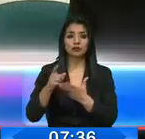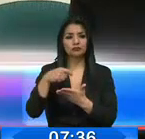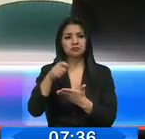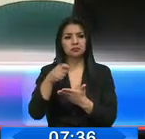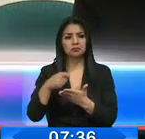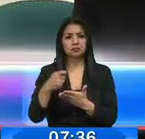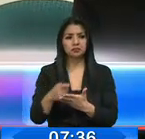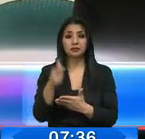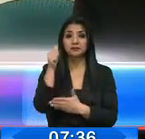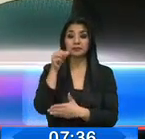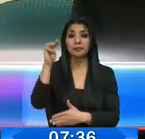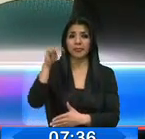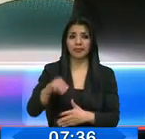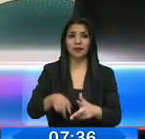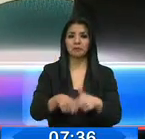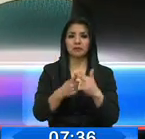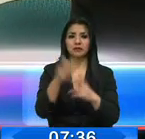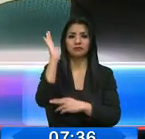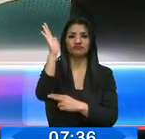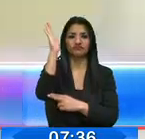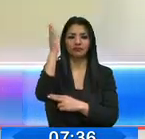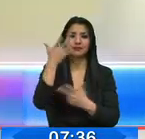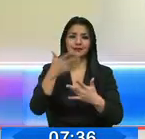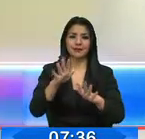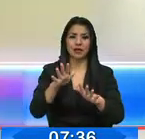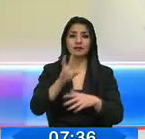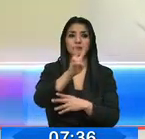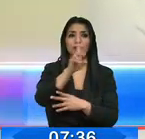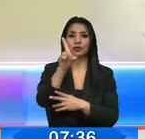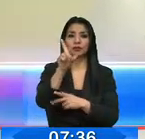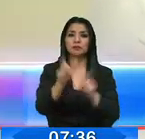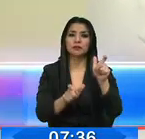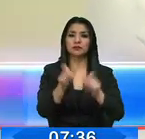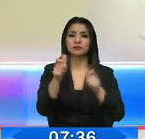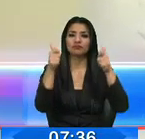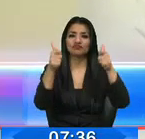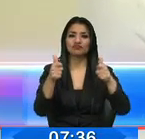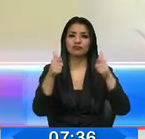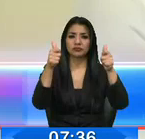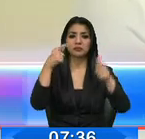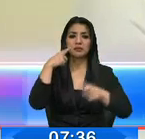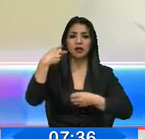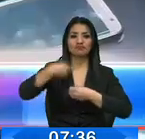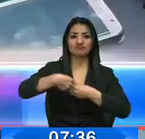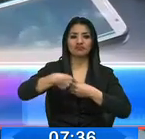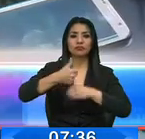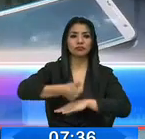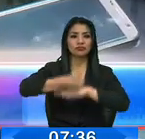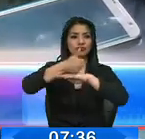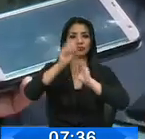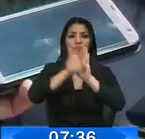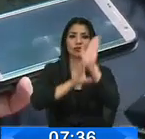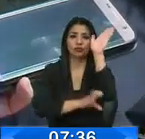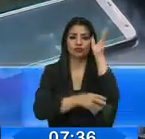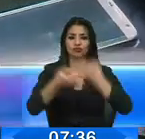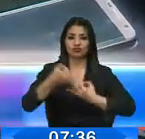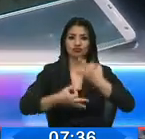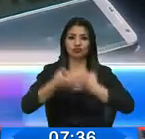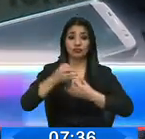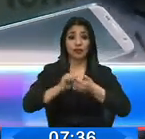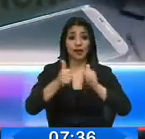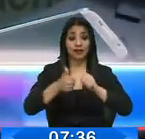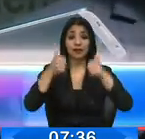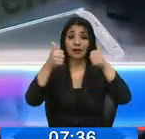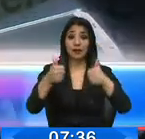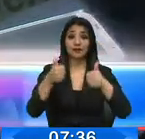este martes arrancaron las comparecencias orales para los 21 postulantes a la Corte Constitucional. Cada candidato se presenta ante